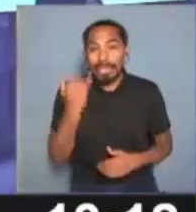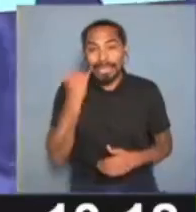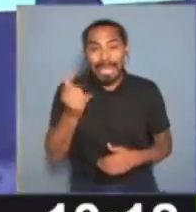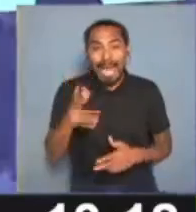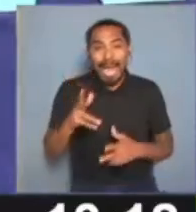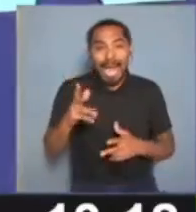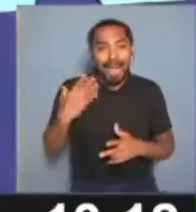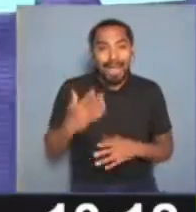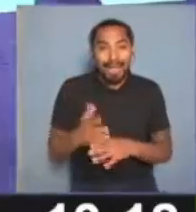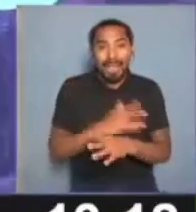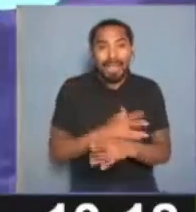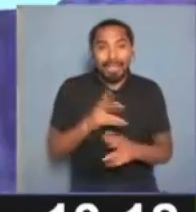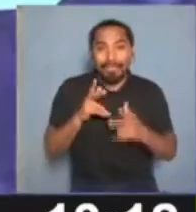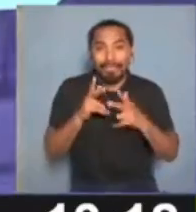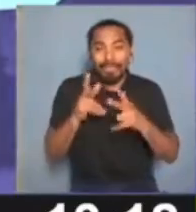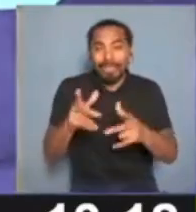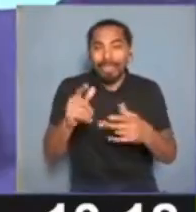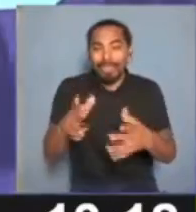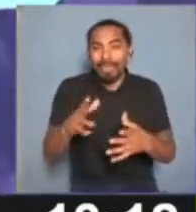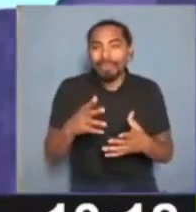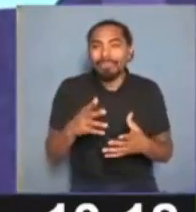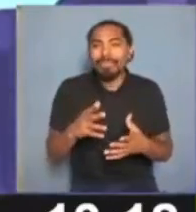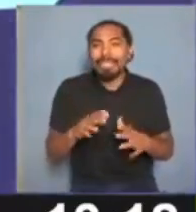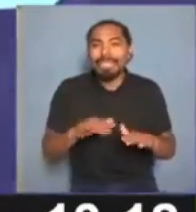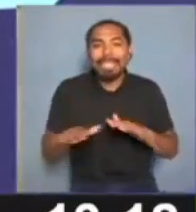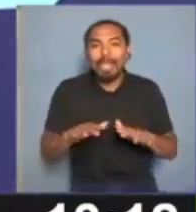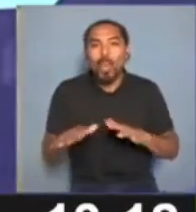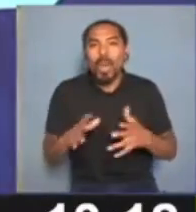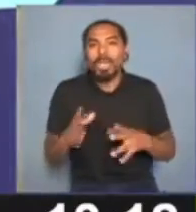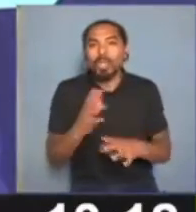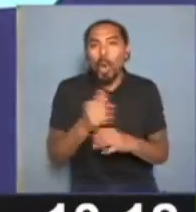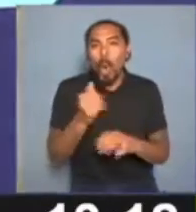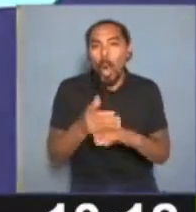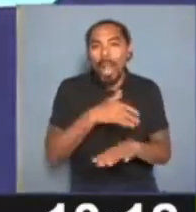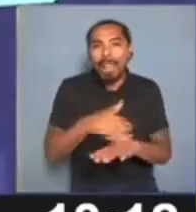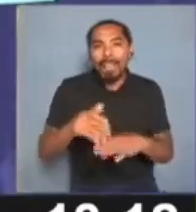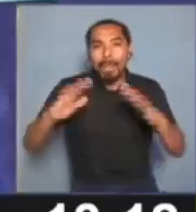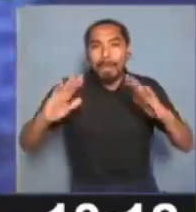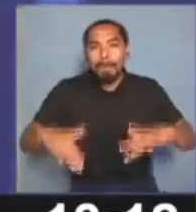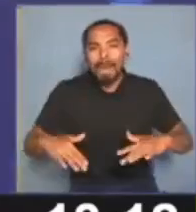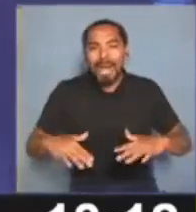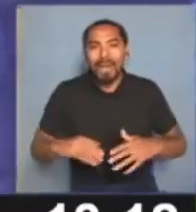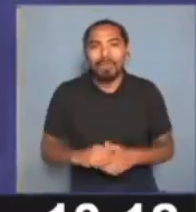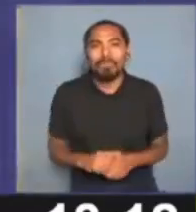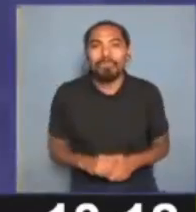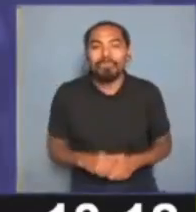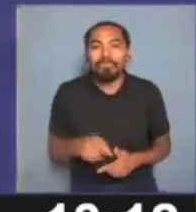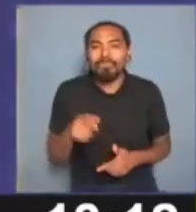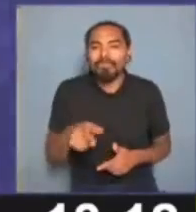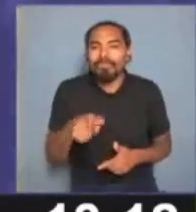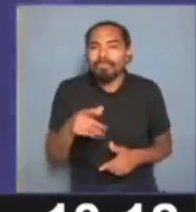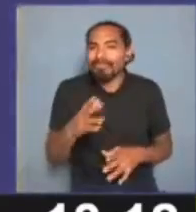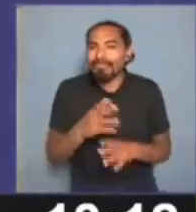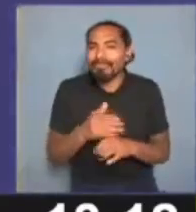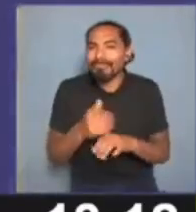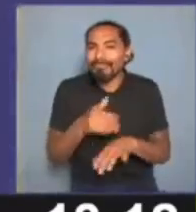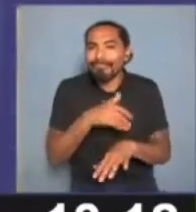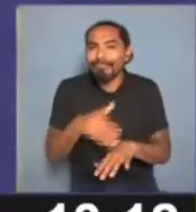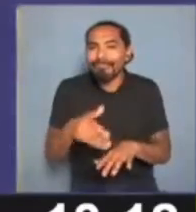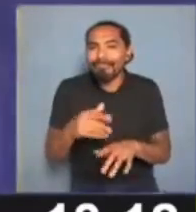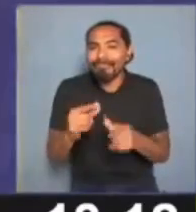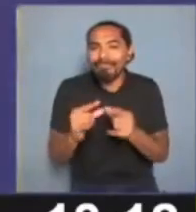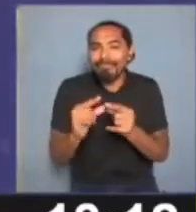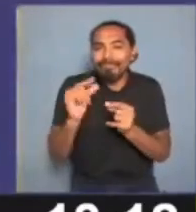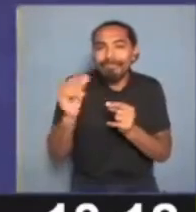Más información que tiene que ver con la medida de fuerza de esta jornada del transporte de pasajeros de media y de